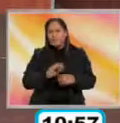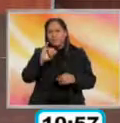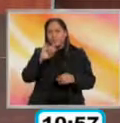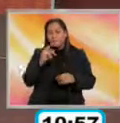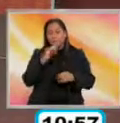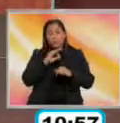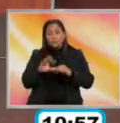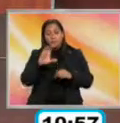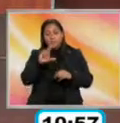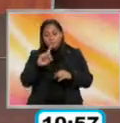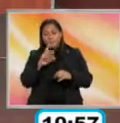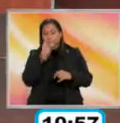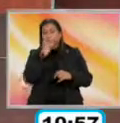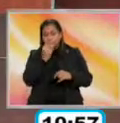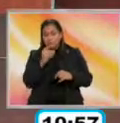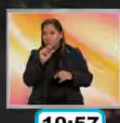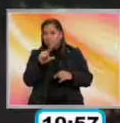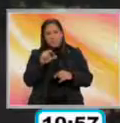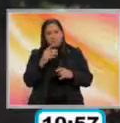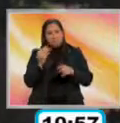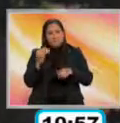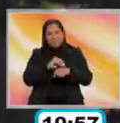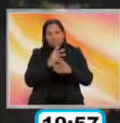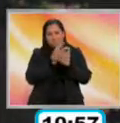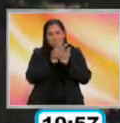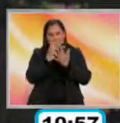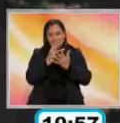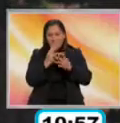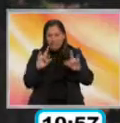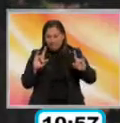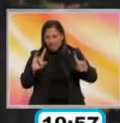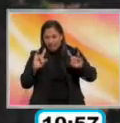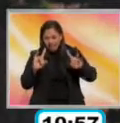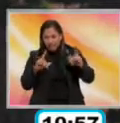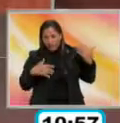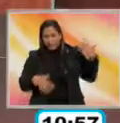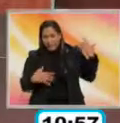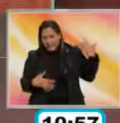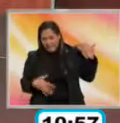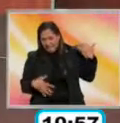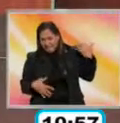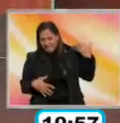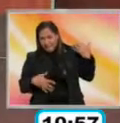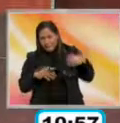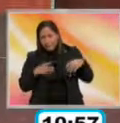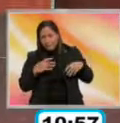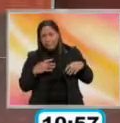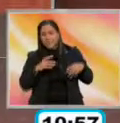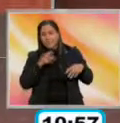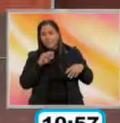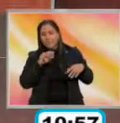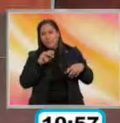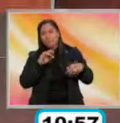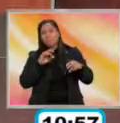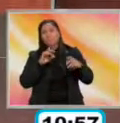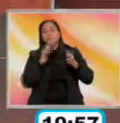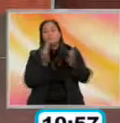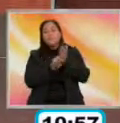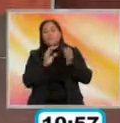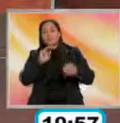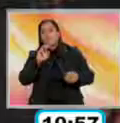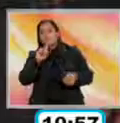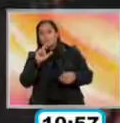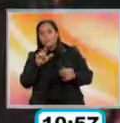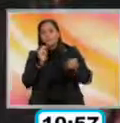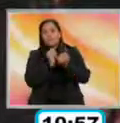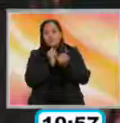último disco de Lobo igual nos vamos al extremo, Ajá. en plan, ¡uah! Ahí super metal, Ajá. que nos vamos al folk extremeño de mi país